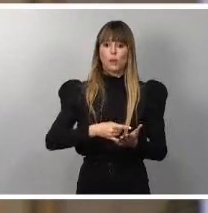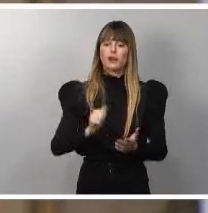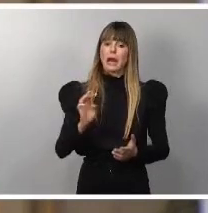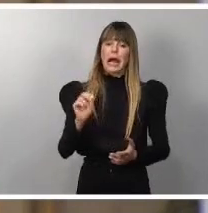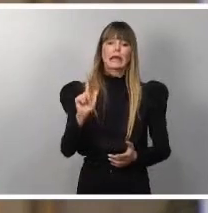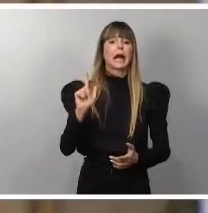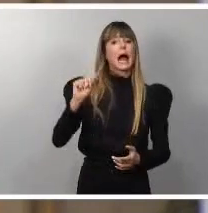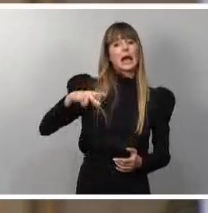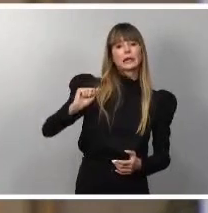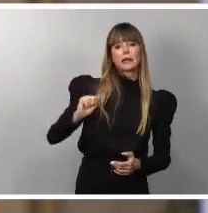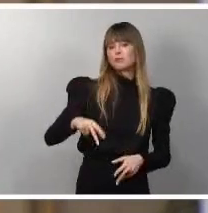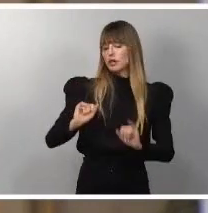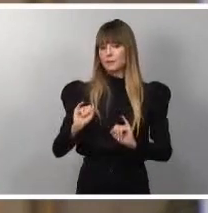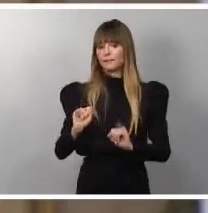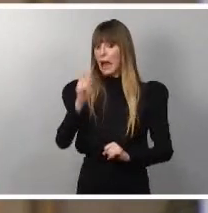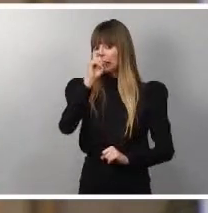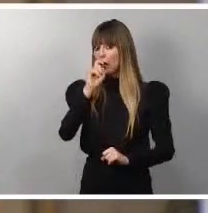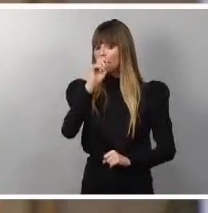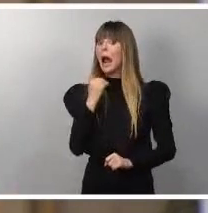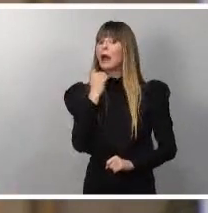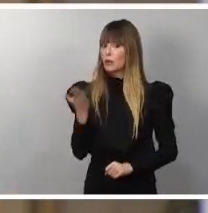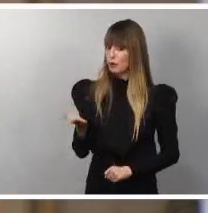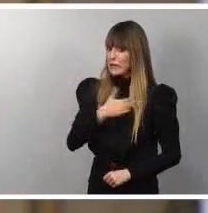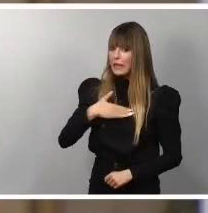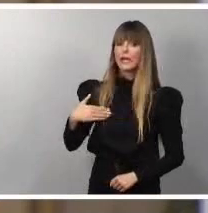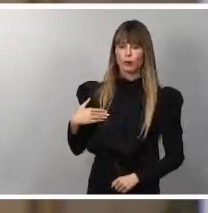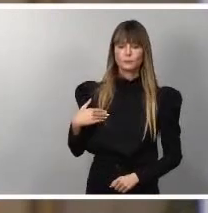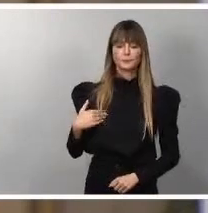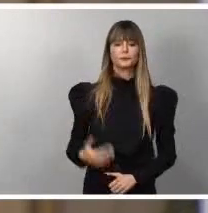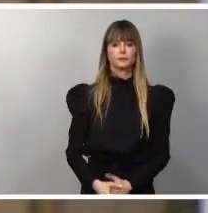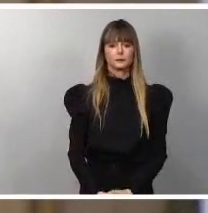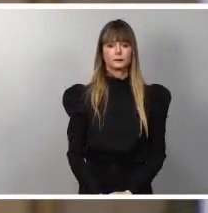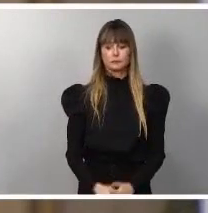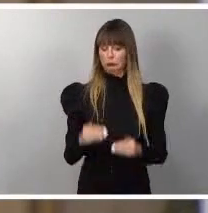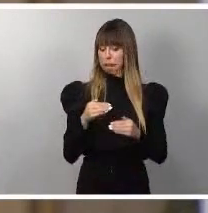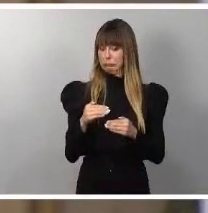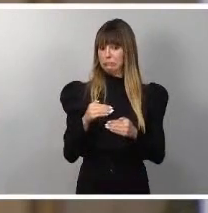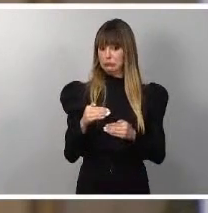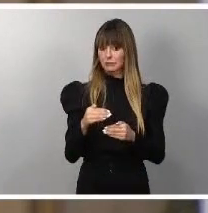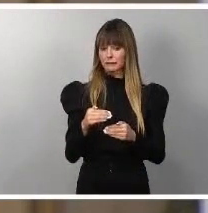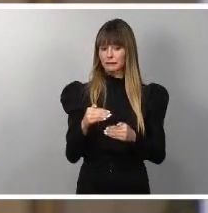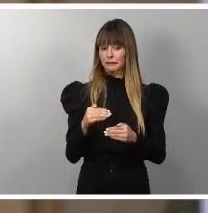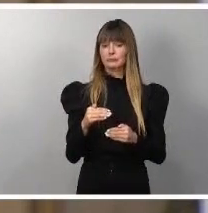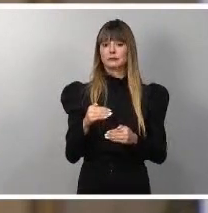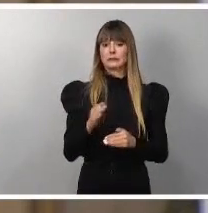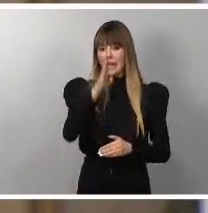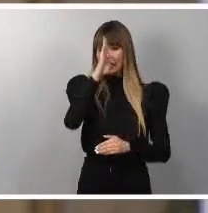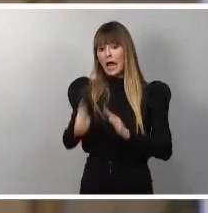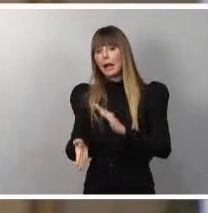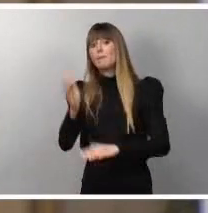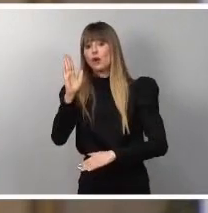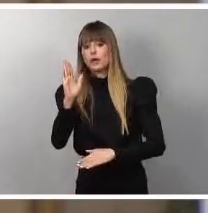Atalanta. Y recordar algo que me parece muy relevante, porque en unas horas voy a partir a Irak, mañana voy a estar con las